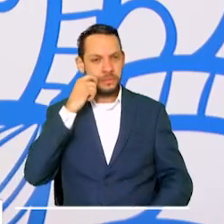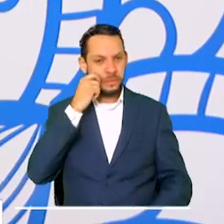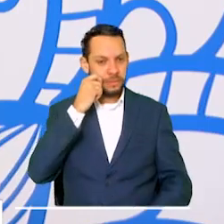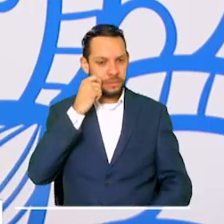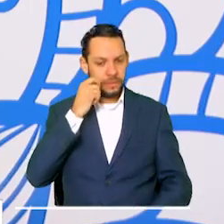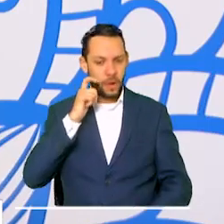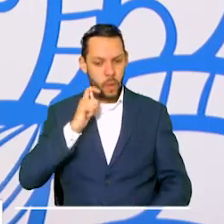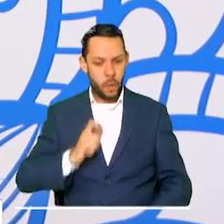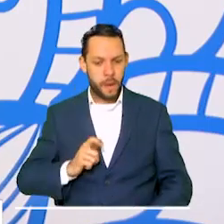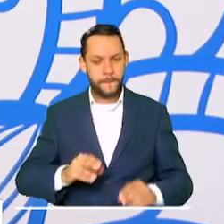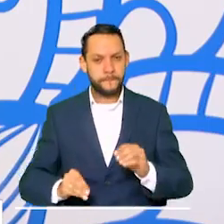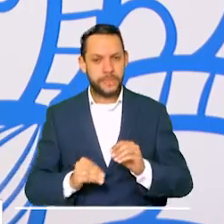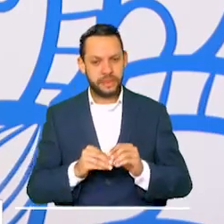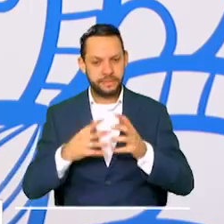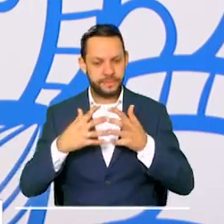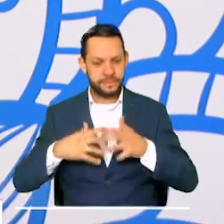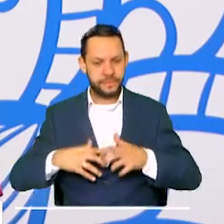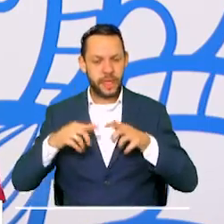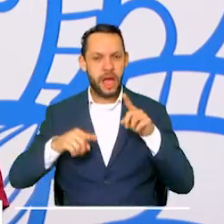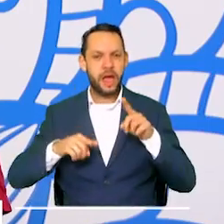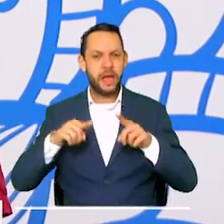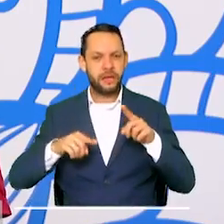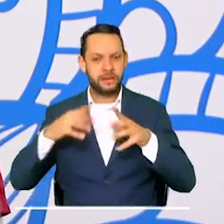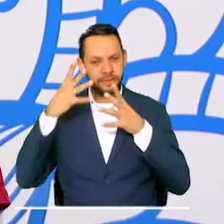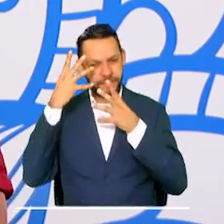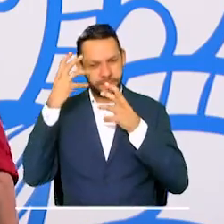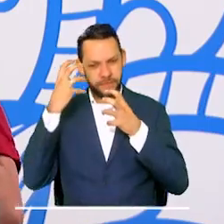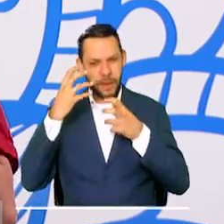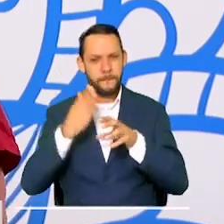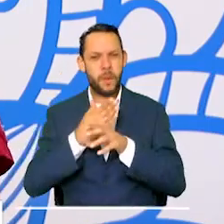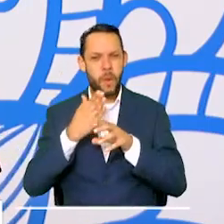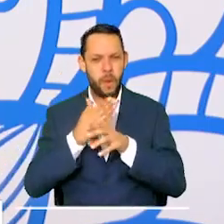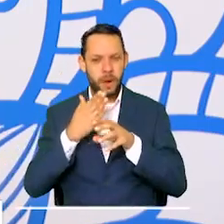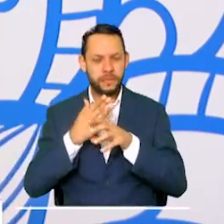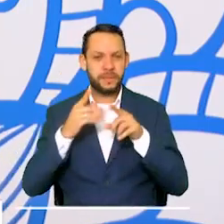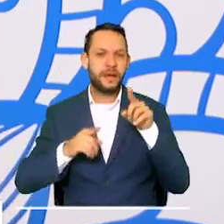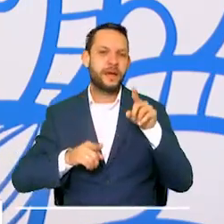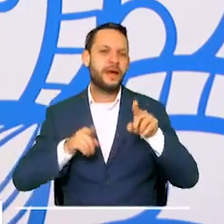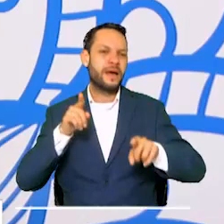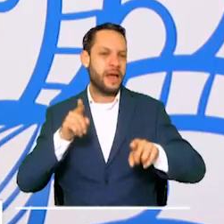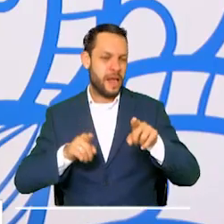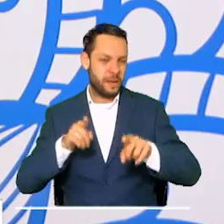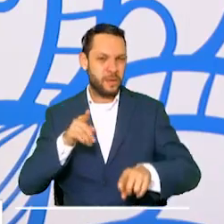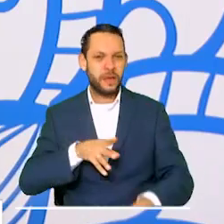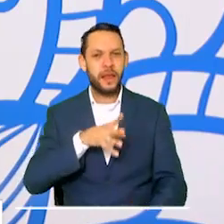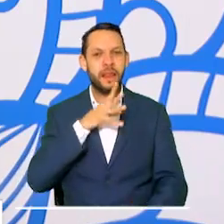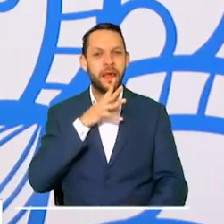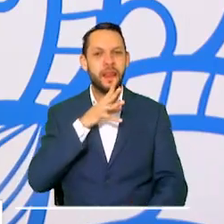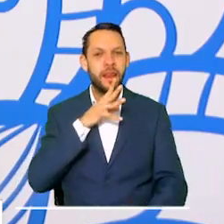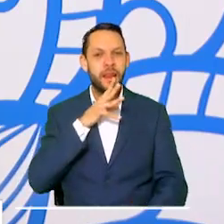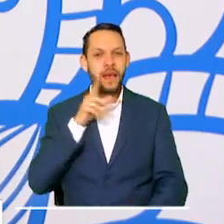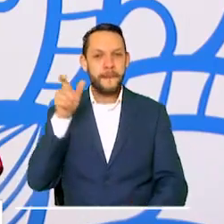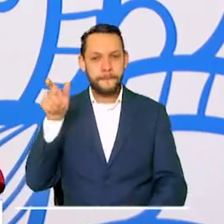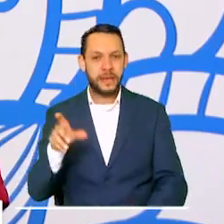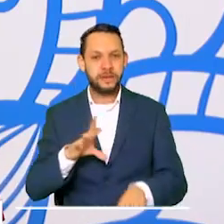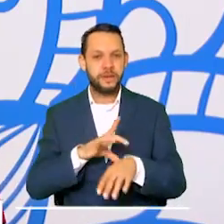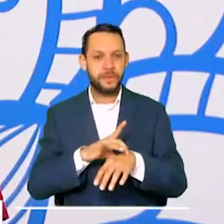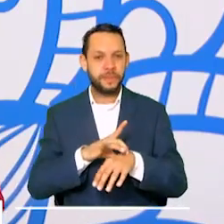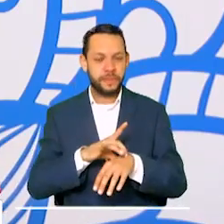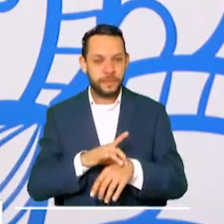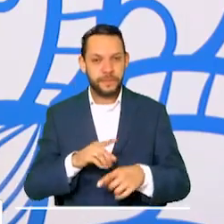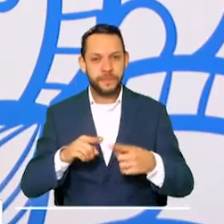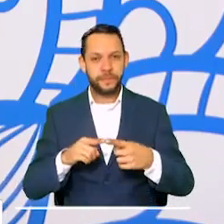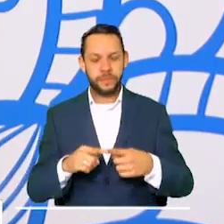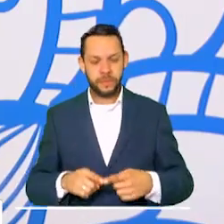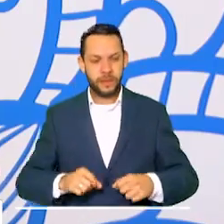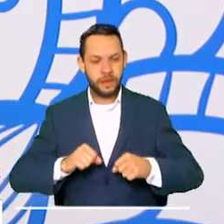llamamos fisiología del estrés, que ahí es cuando nosotros, ustedes han escuchado hablar al doctor Rojas mucho acerca del cortisol,